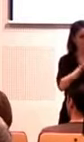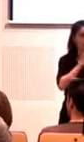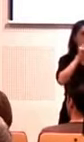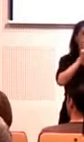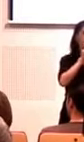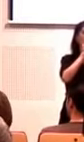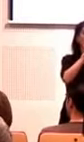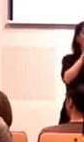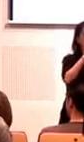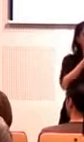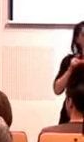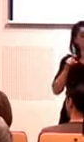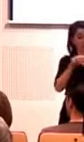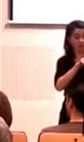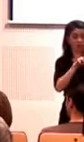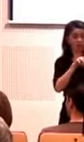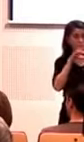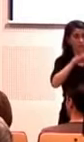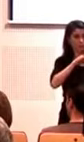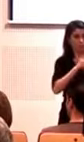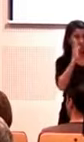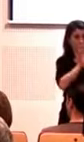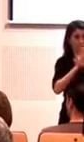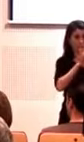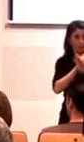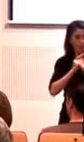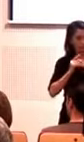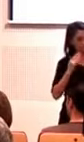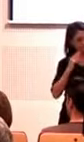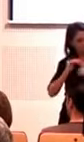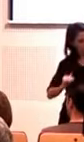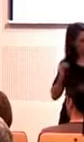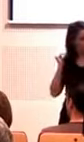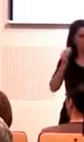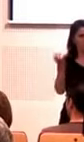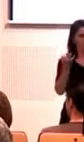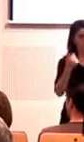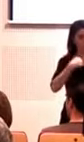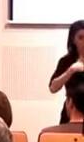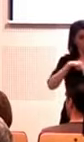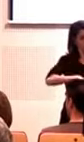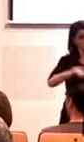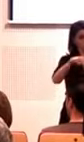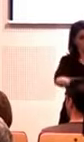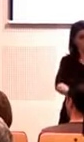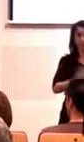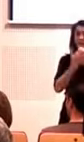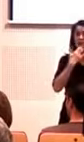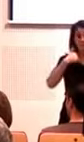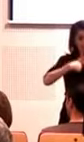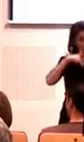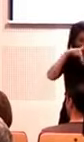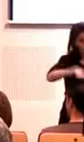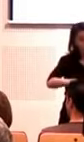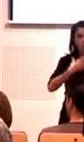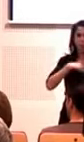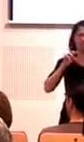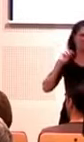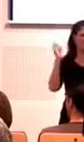el cáncer, y que bueno, y que yo estoy aquí, y que si soy aquí yo, puede estar mucha gente,